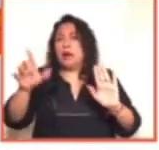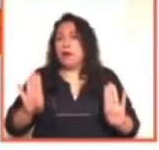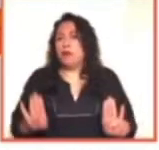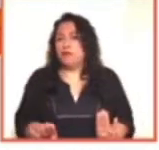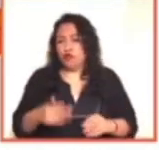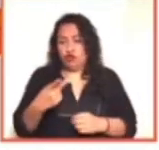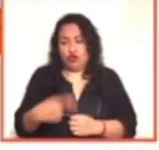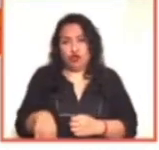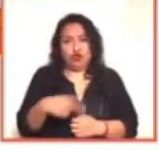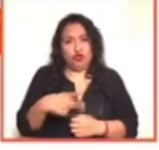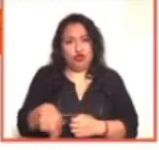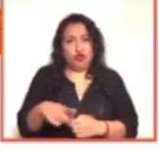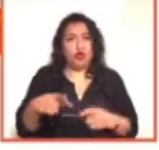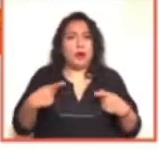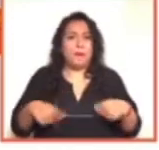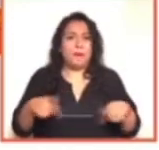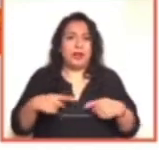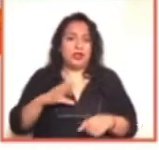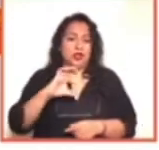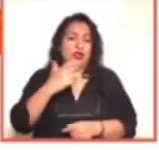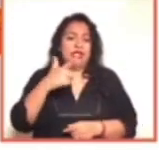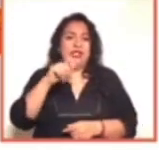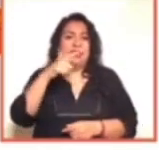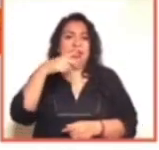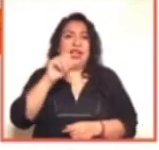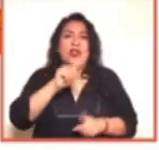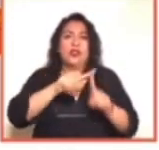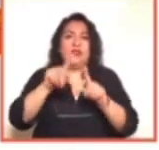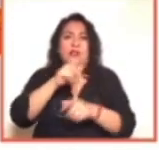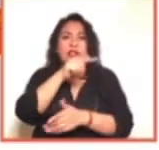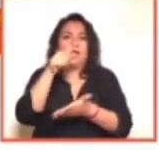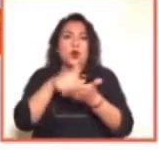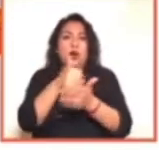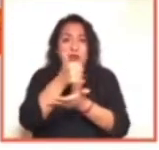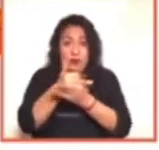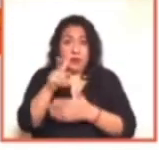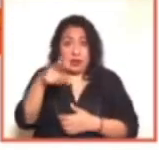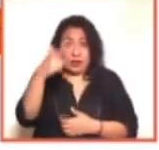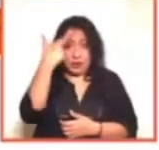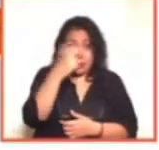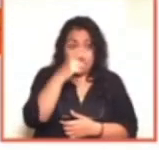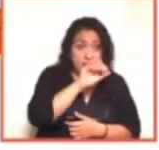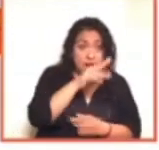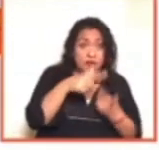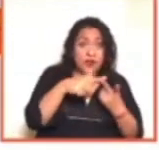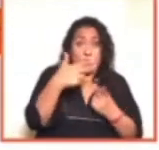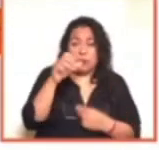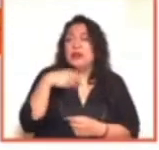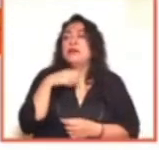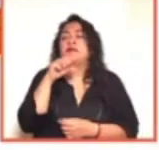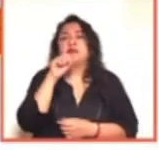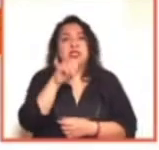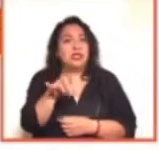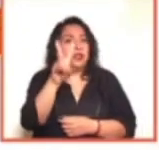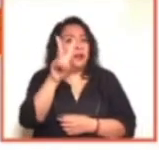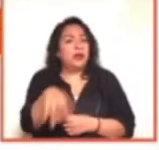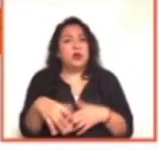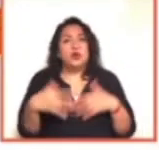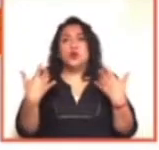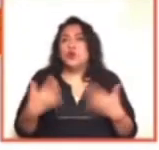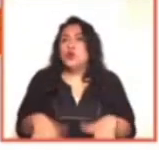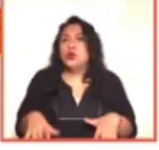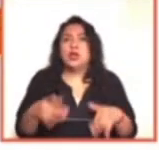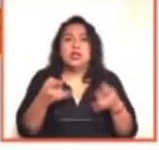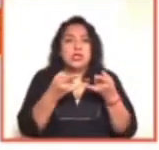del chilango, de distintas partes de la ciudad. ¿No es así, Rafa Wemansin? En efecto, todo un